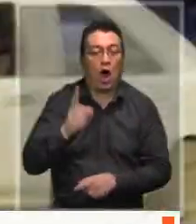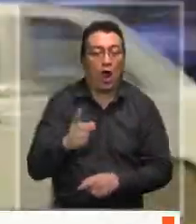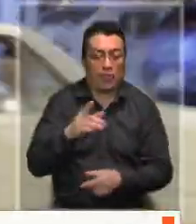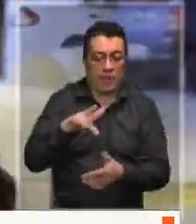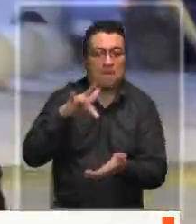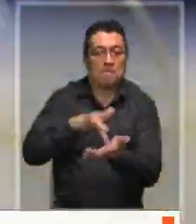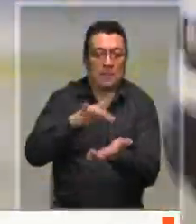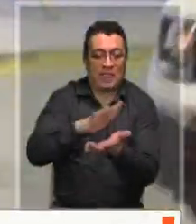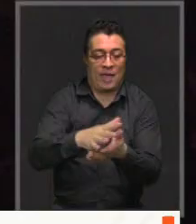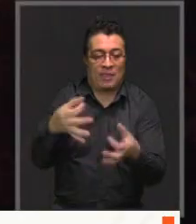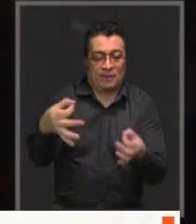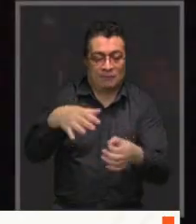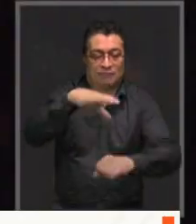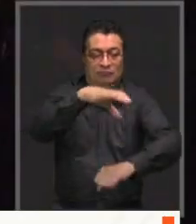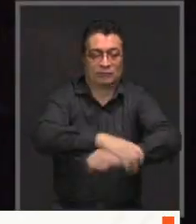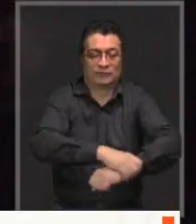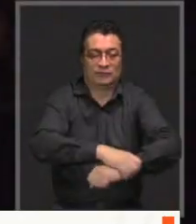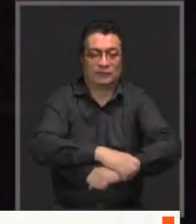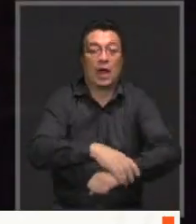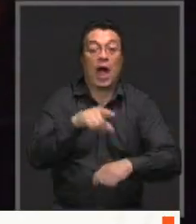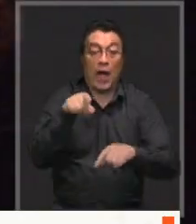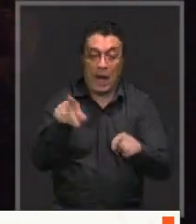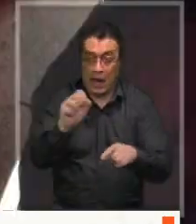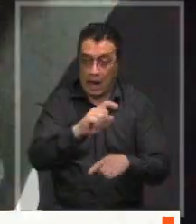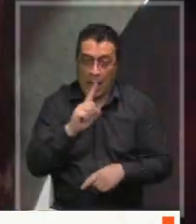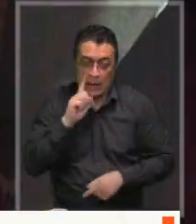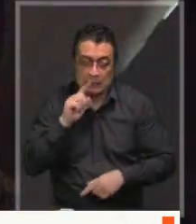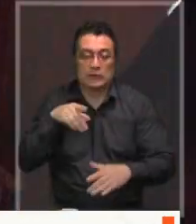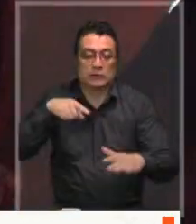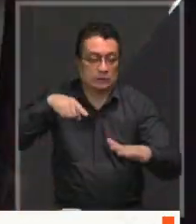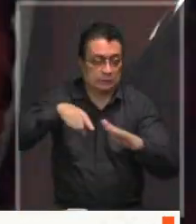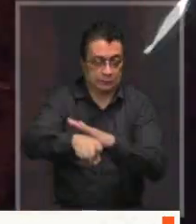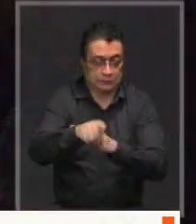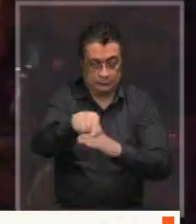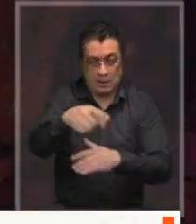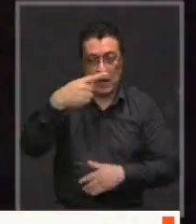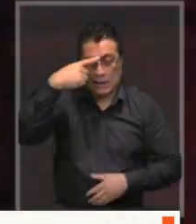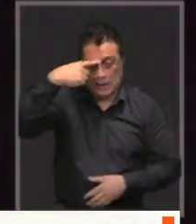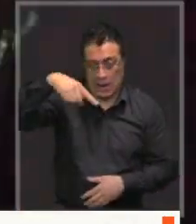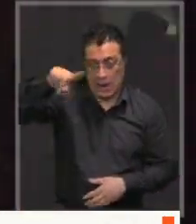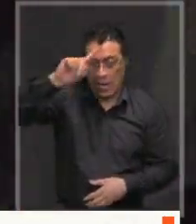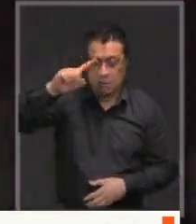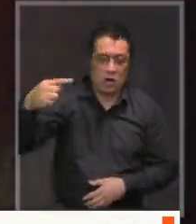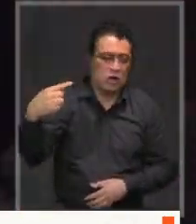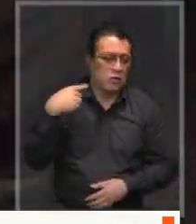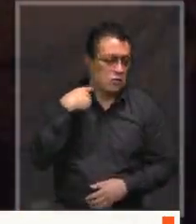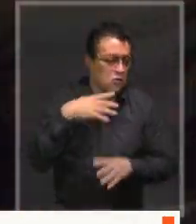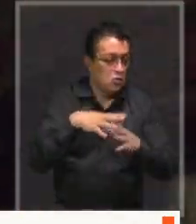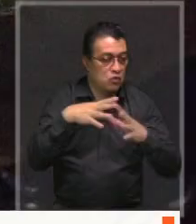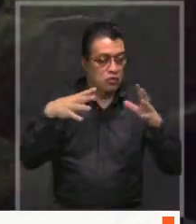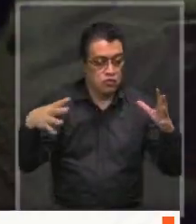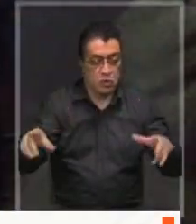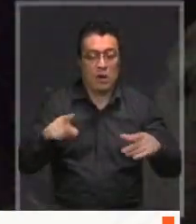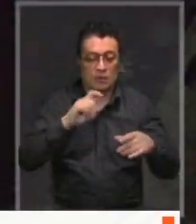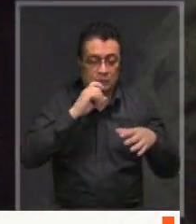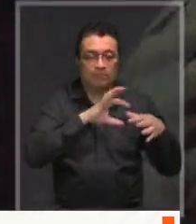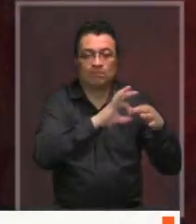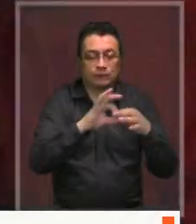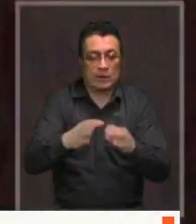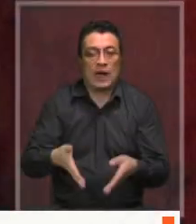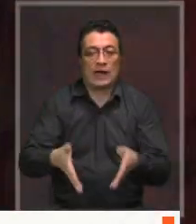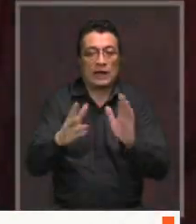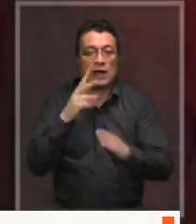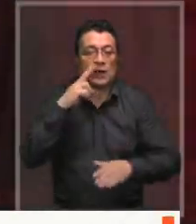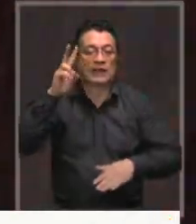detención pendiente. Así interviene la golpeada ciudad de Calama, un reflejo de lo que implica el plan Calle Sin